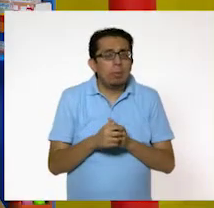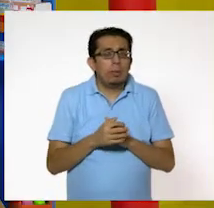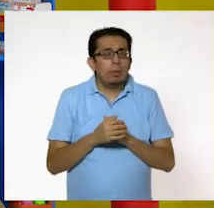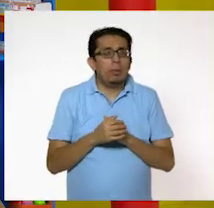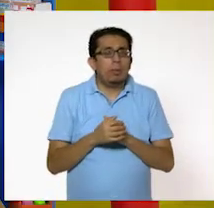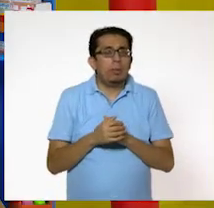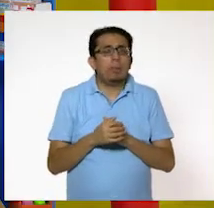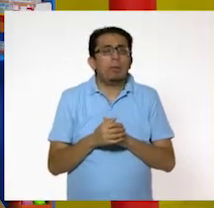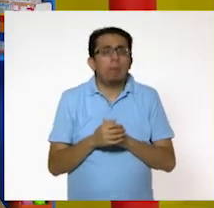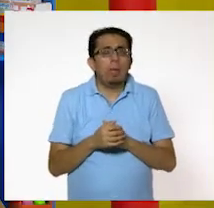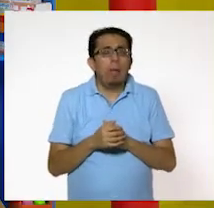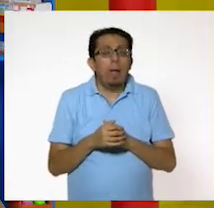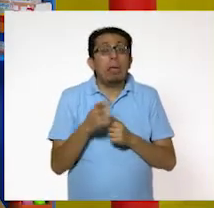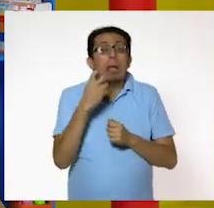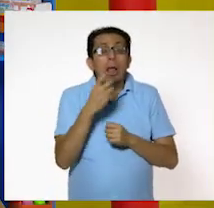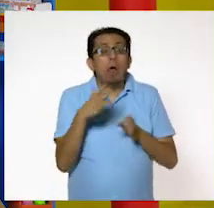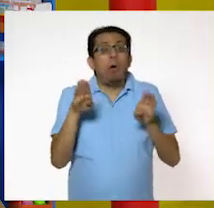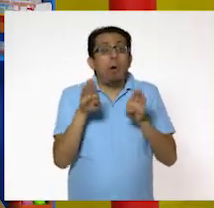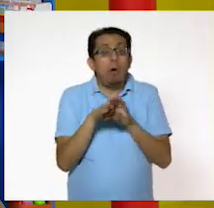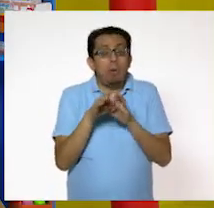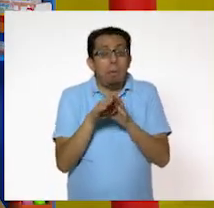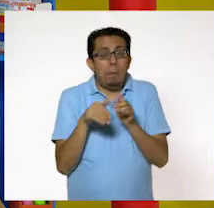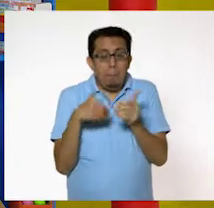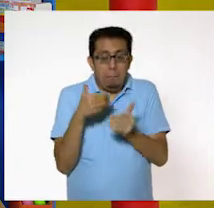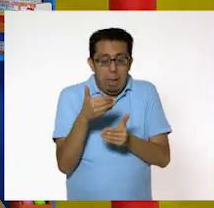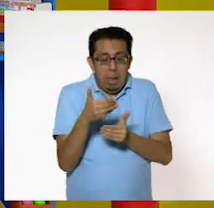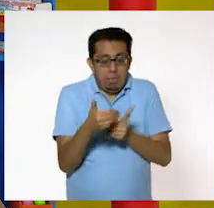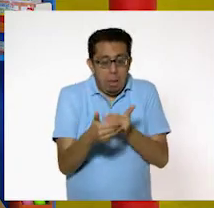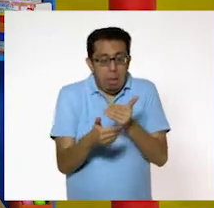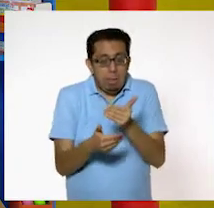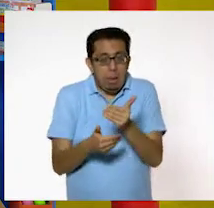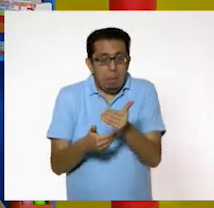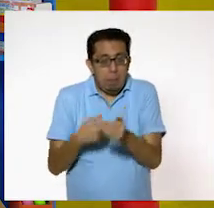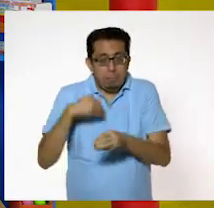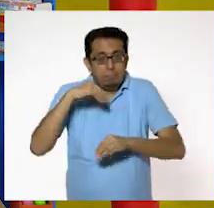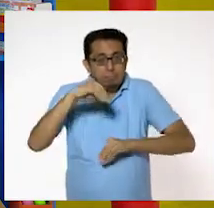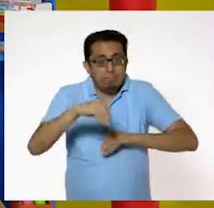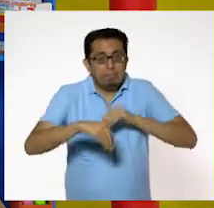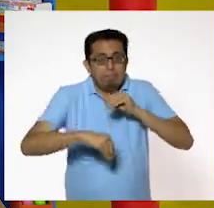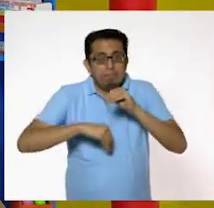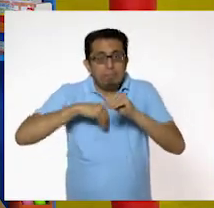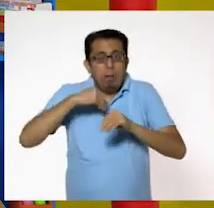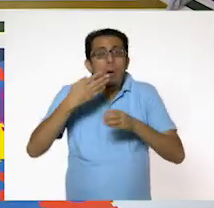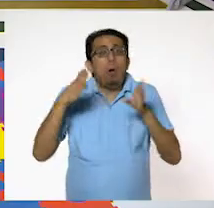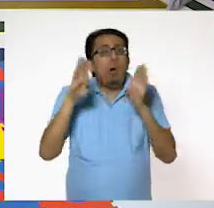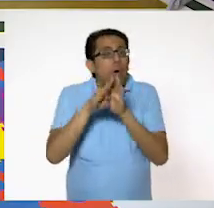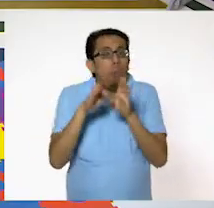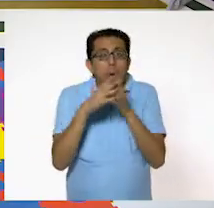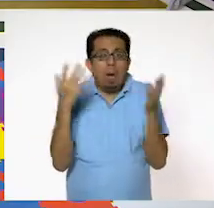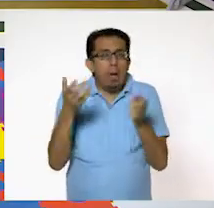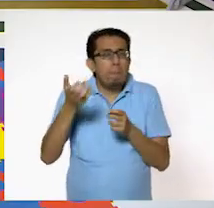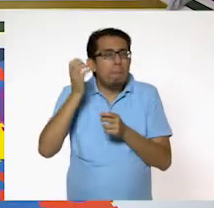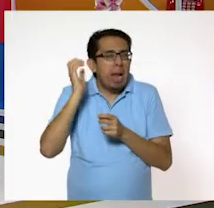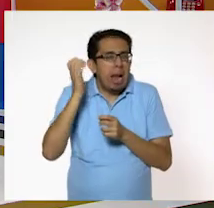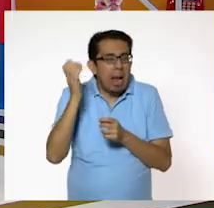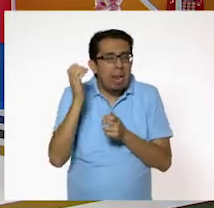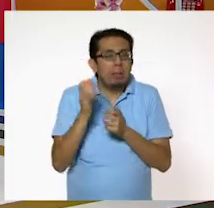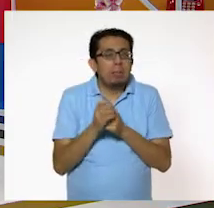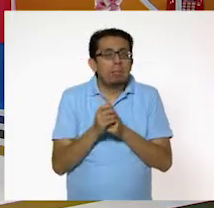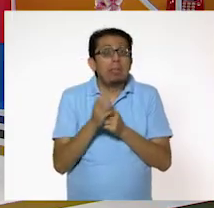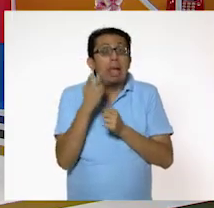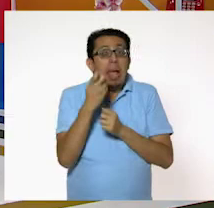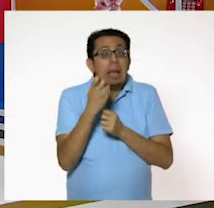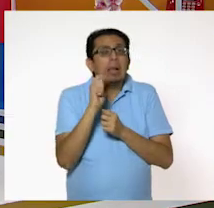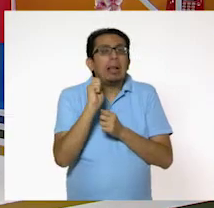Podría ser el procedimiento de cómo vamos a realizar la construcción de las maracas. Que son realmente los